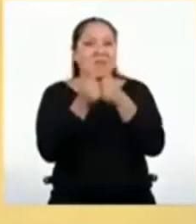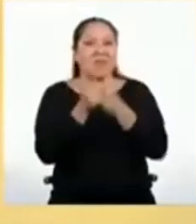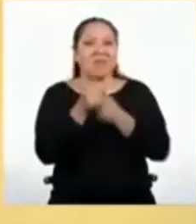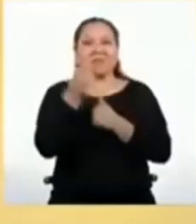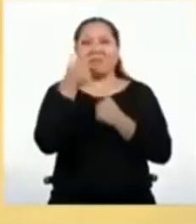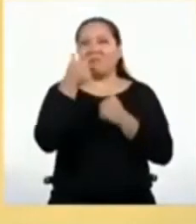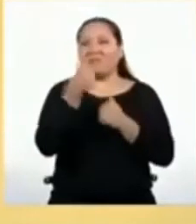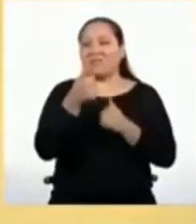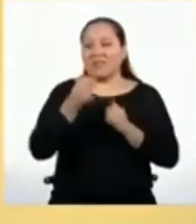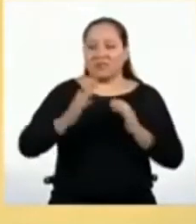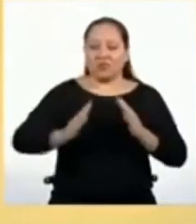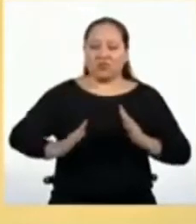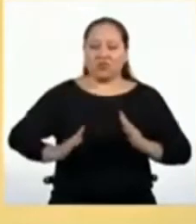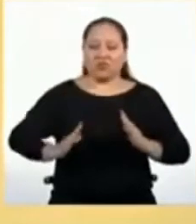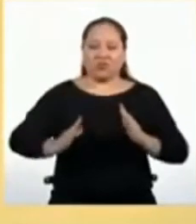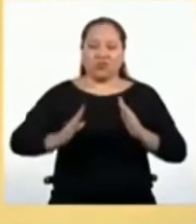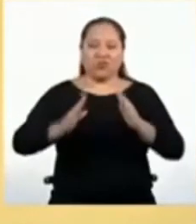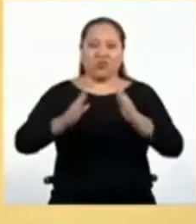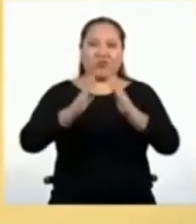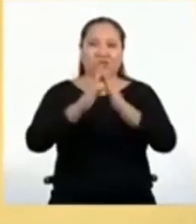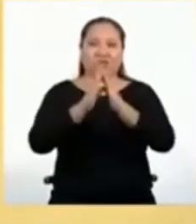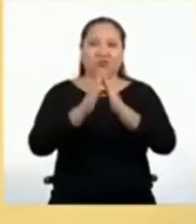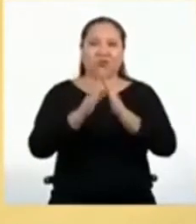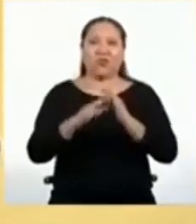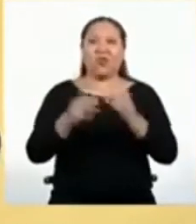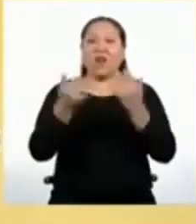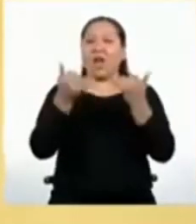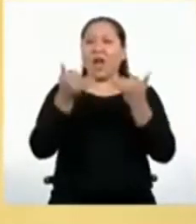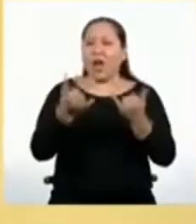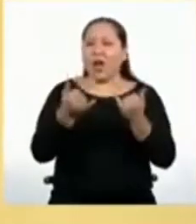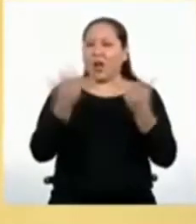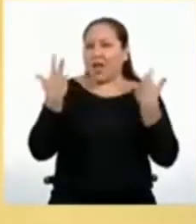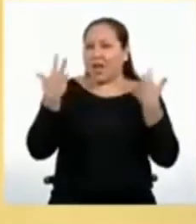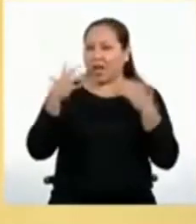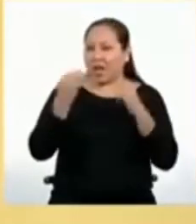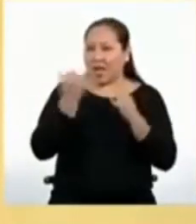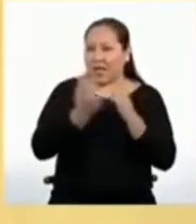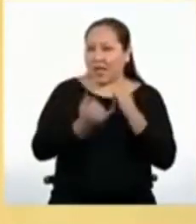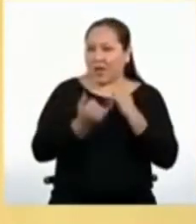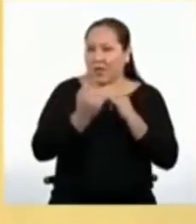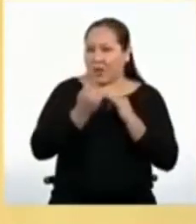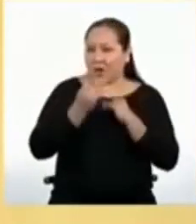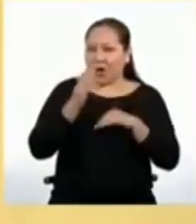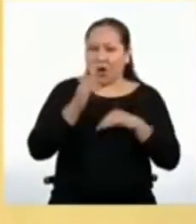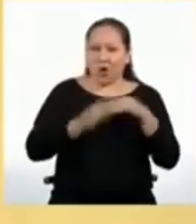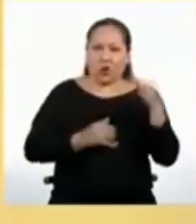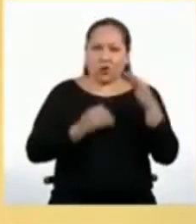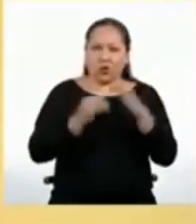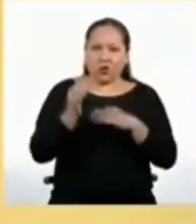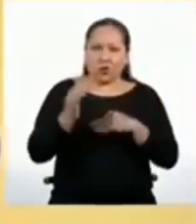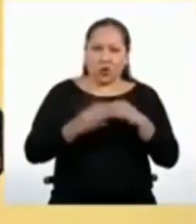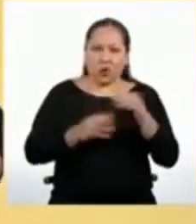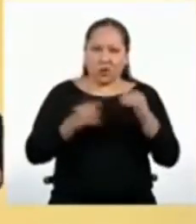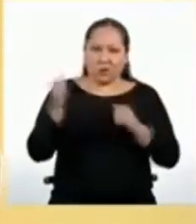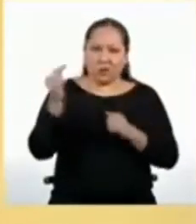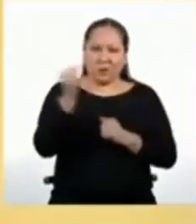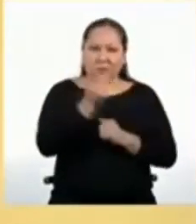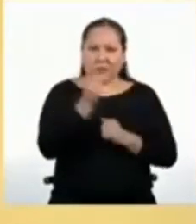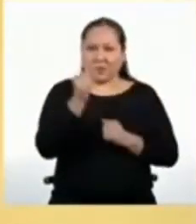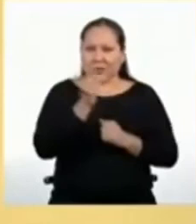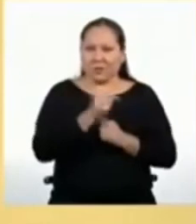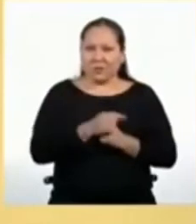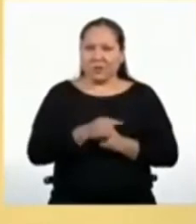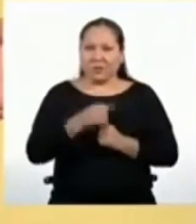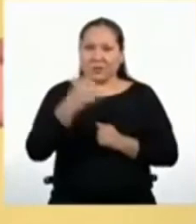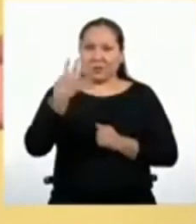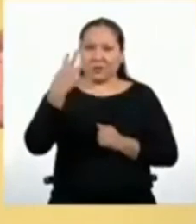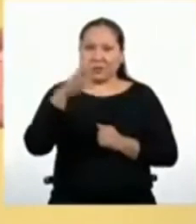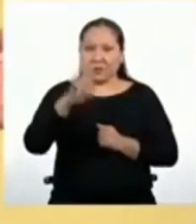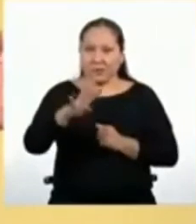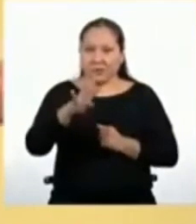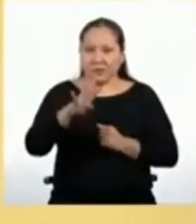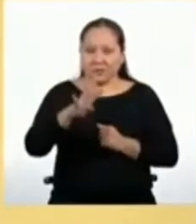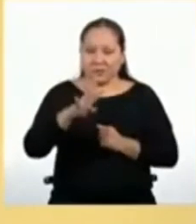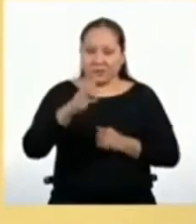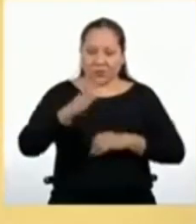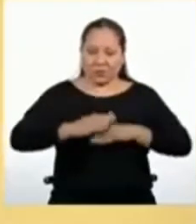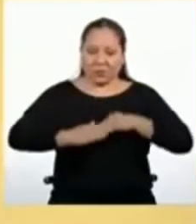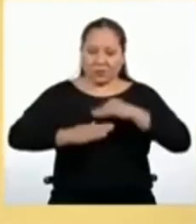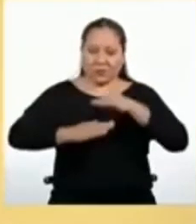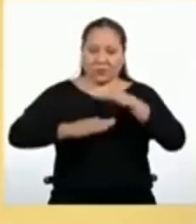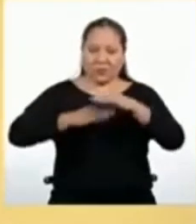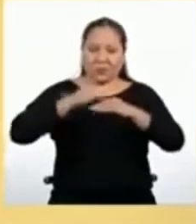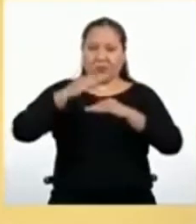el castillo de forma triangular. Y ahora que hemos terminado de construir el castillo de naipes de 4 pisos, les